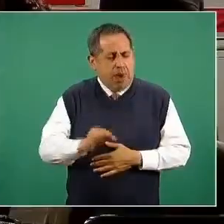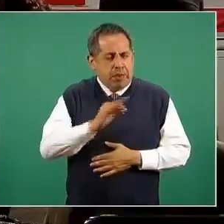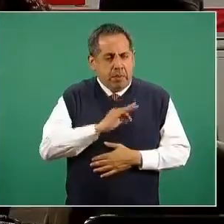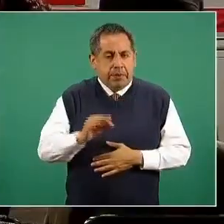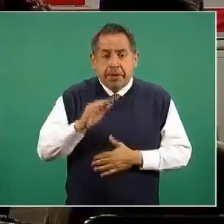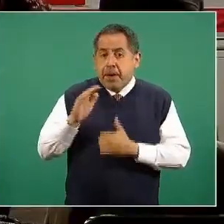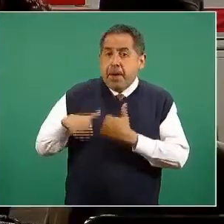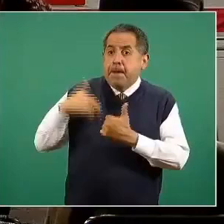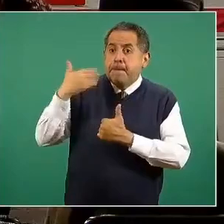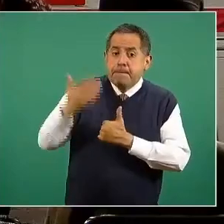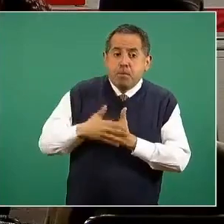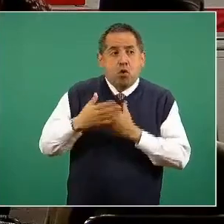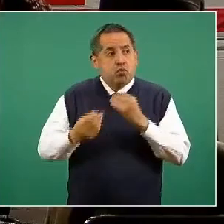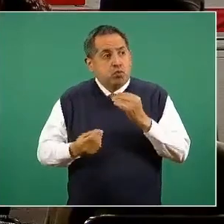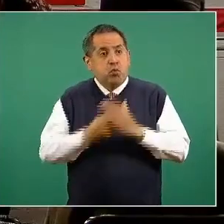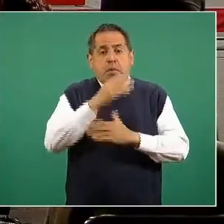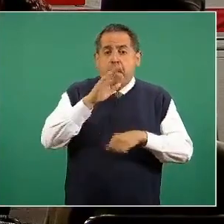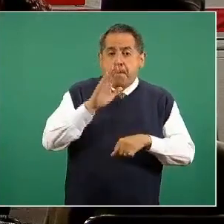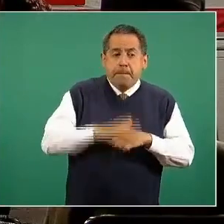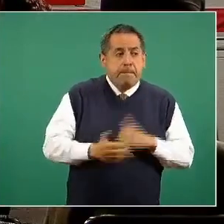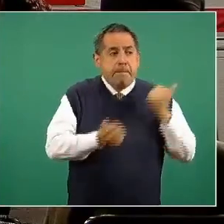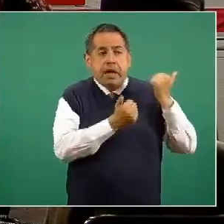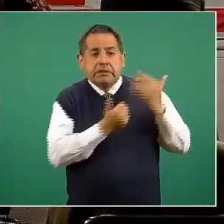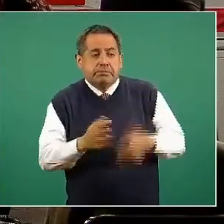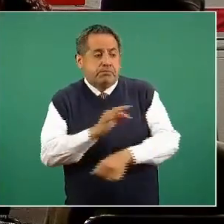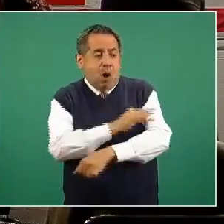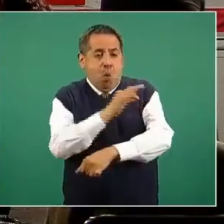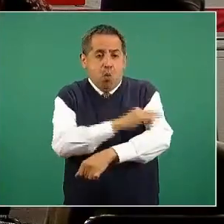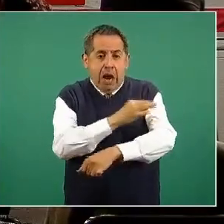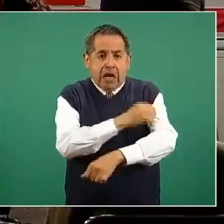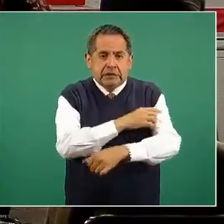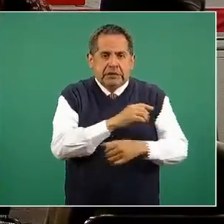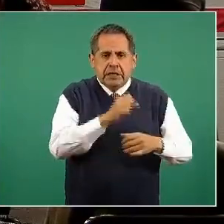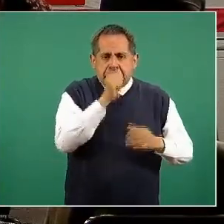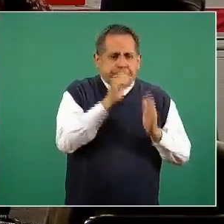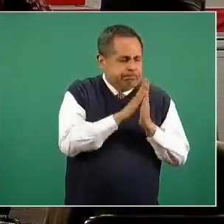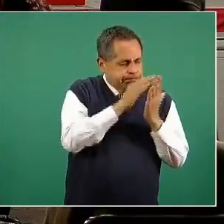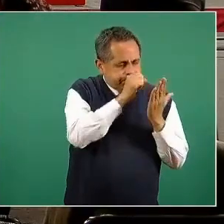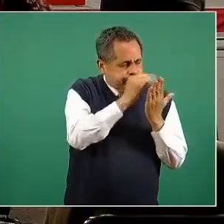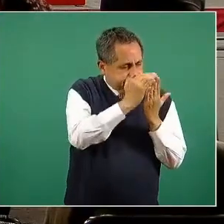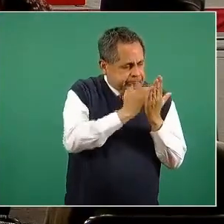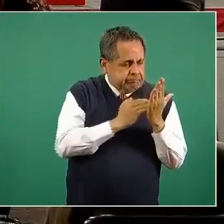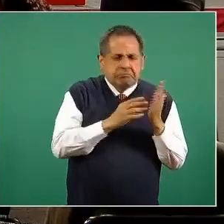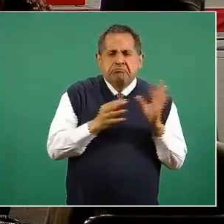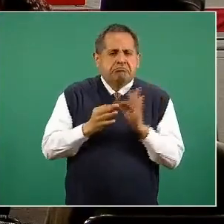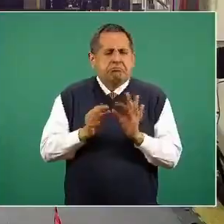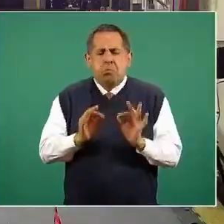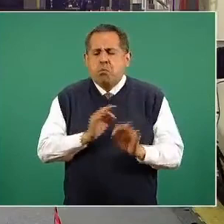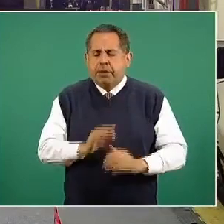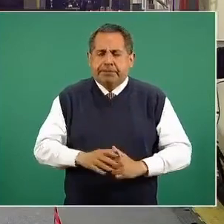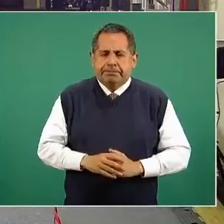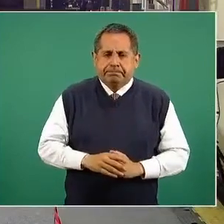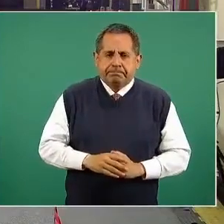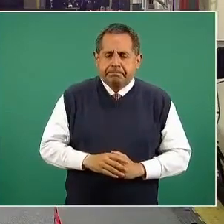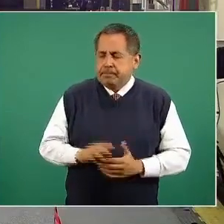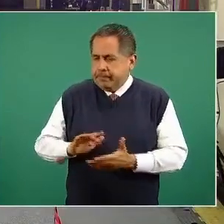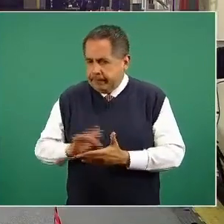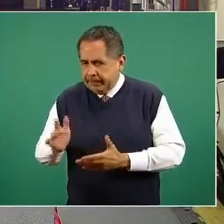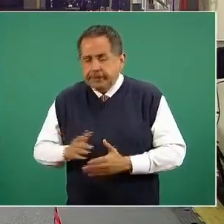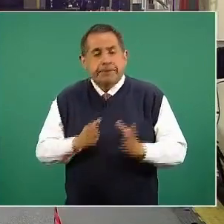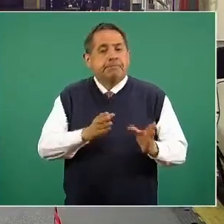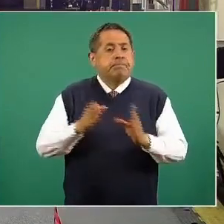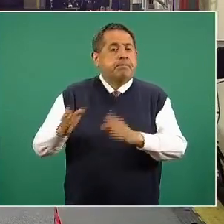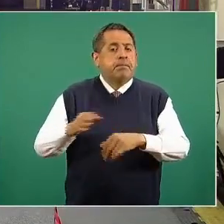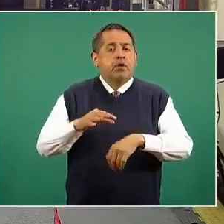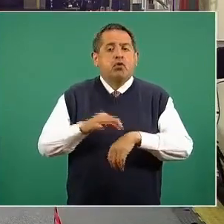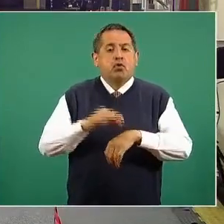llegando las nuevas vacunas, así tendrá también las especificaciones al respecto. Gracias. Y doctor Gatell, hay un poco de inquietud de